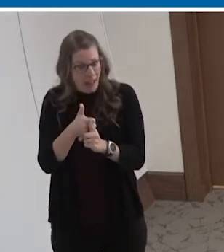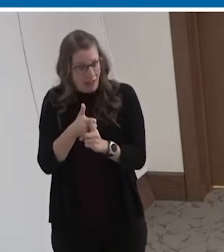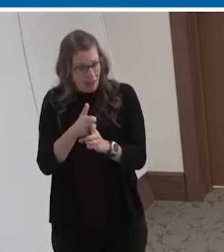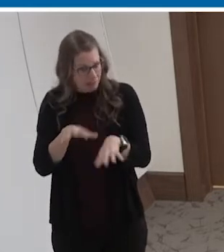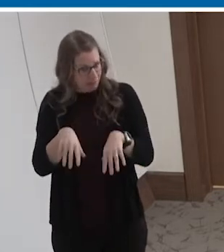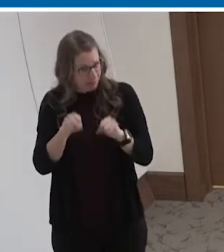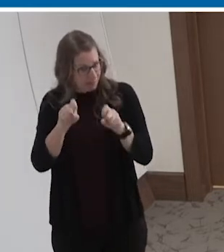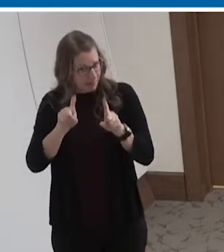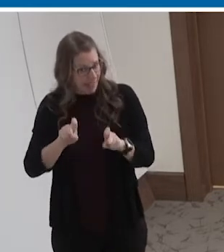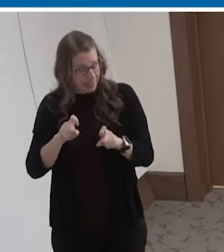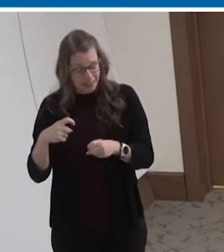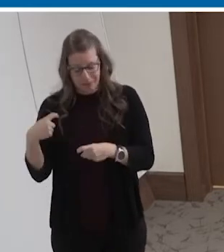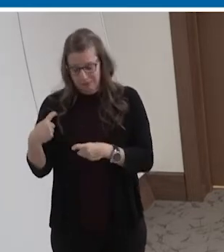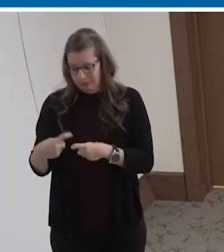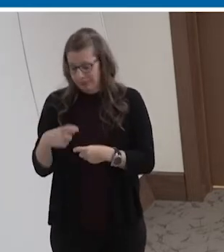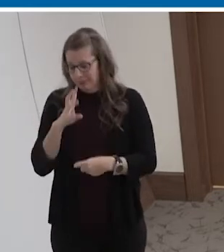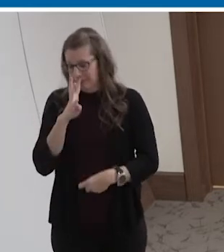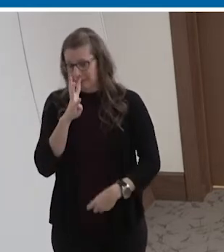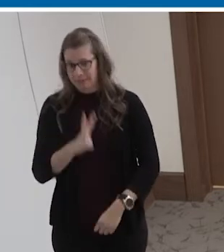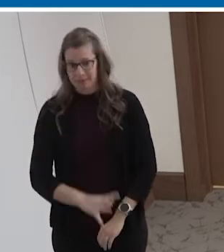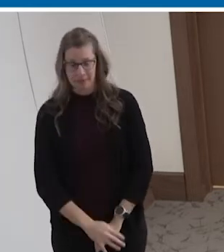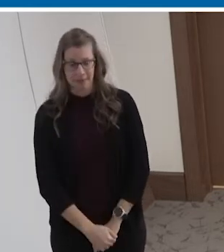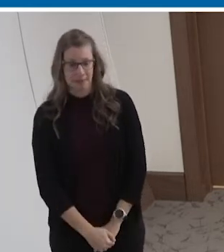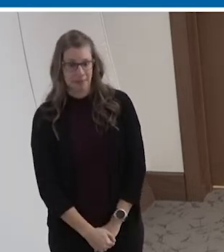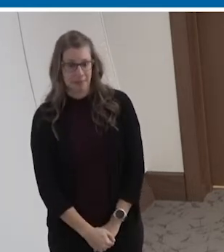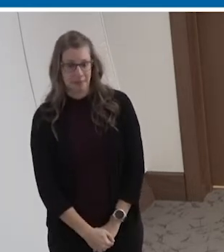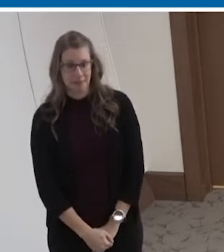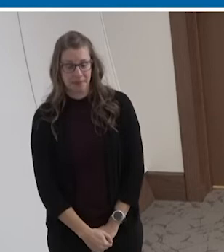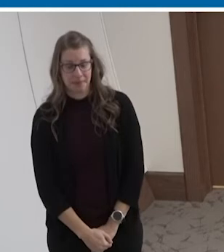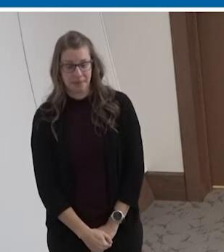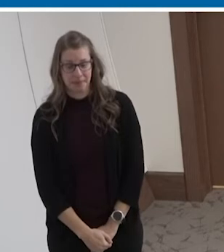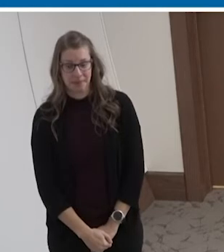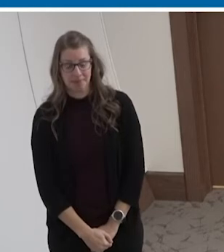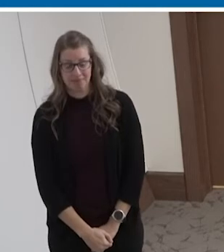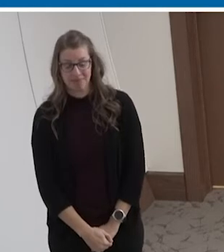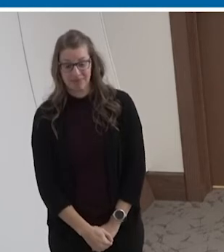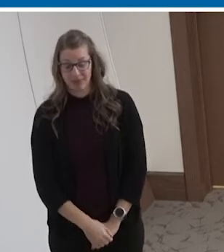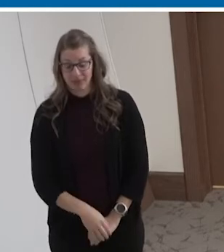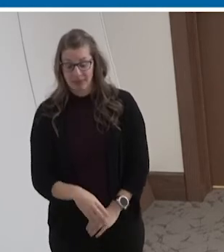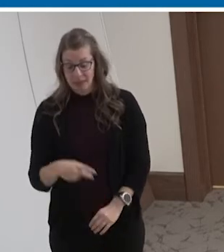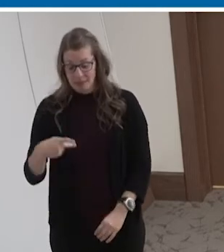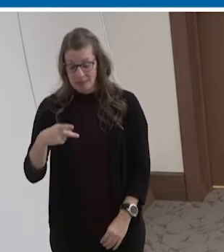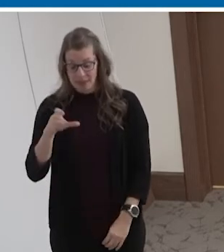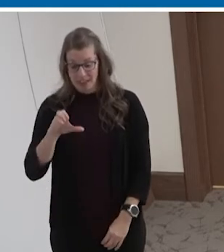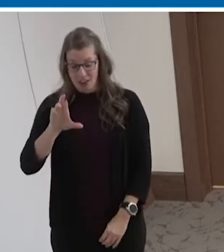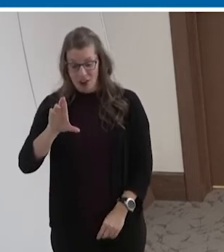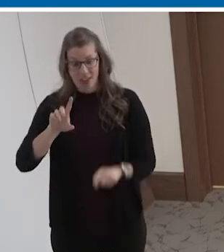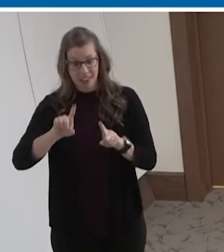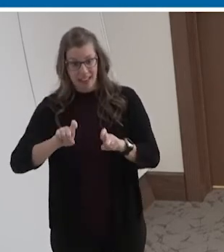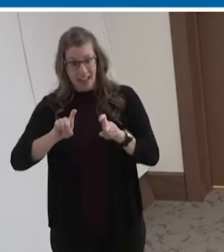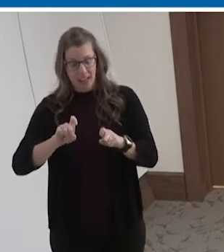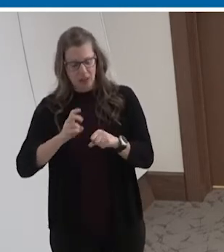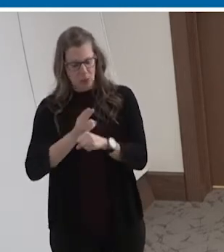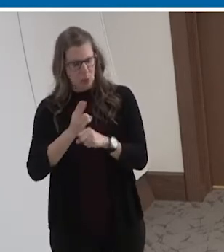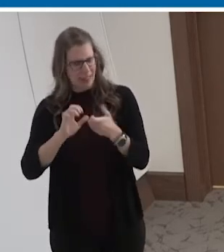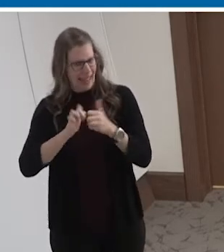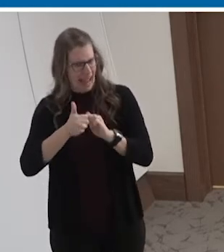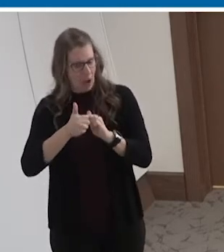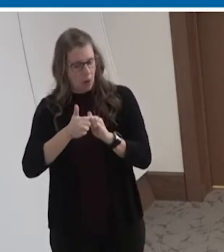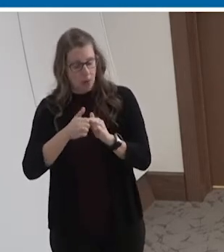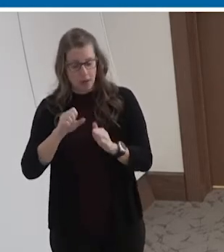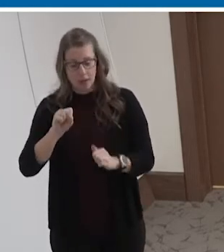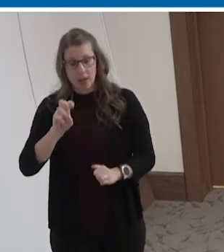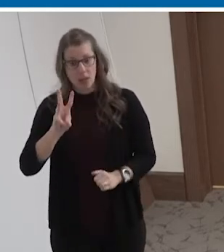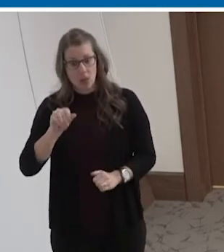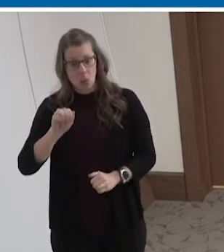está sonriendo y él se está haciendo el test él mismo. So this test is administered by using a swab and just placing